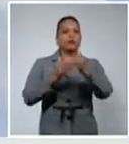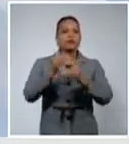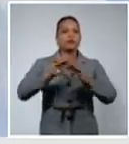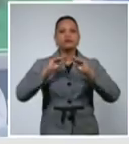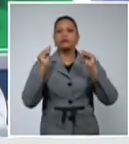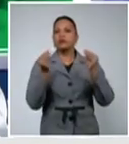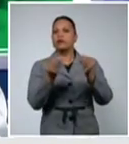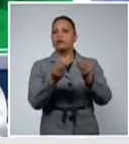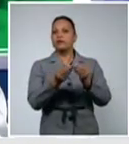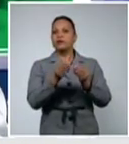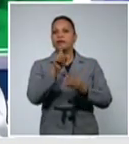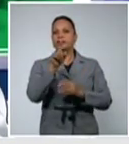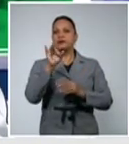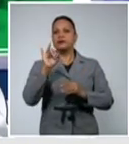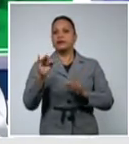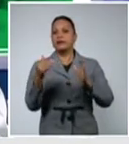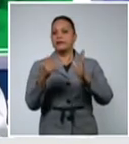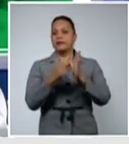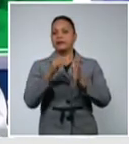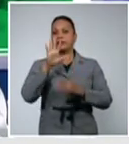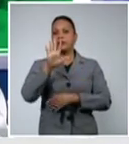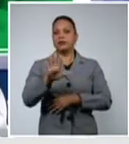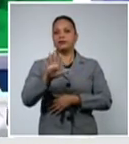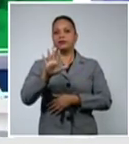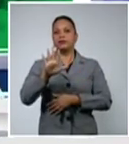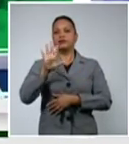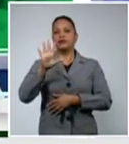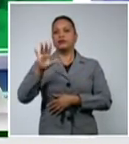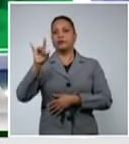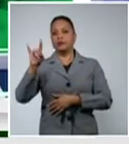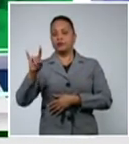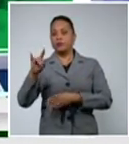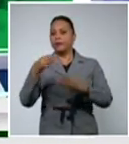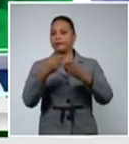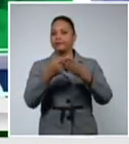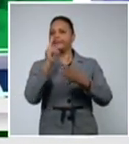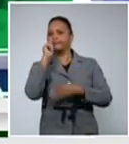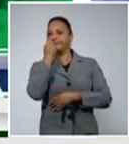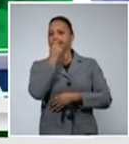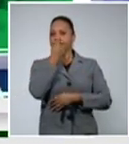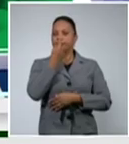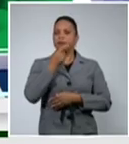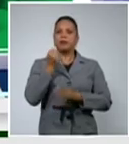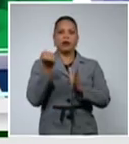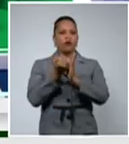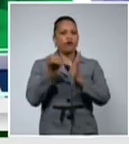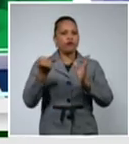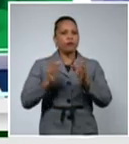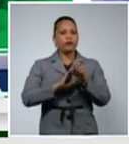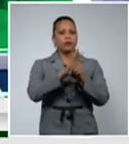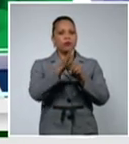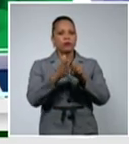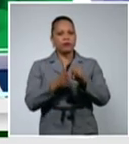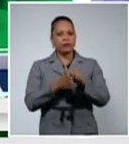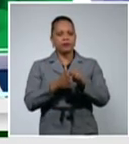17.559 muestras para el diagnóstico de la COVID-19